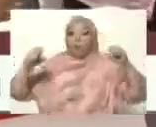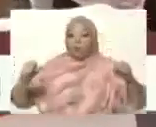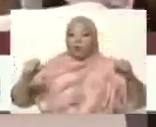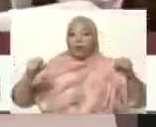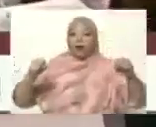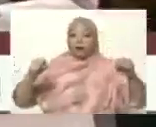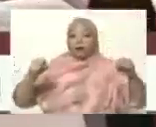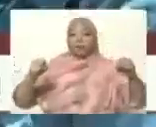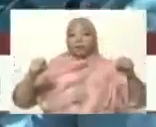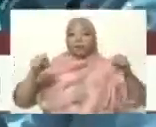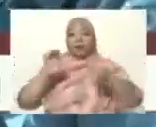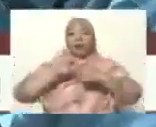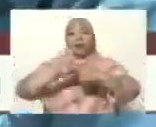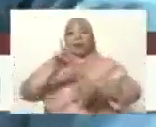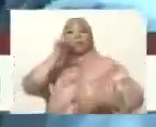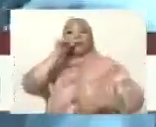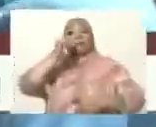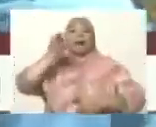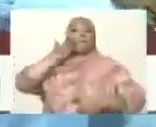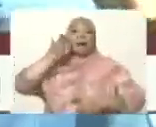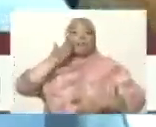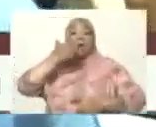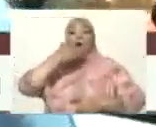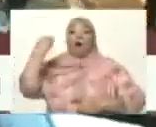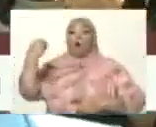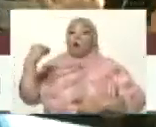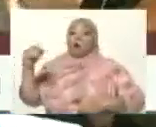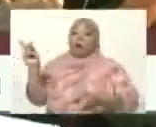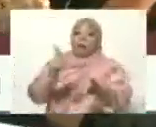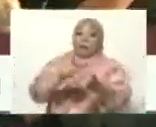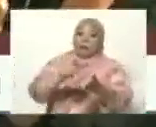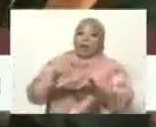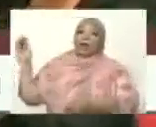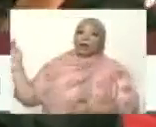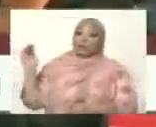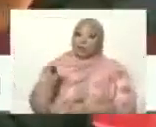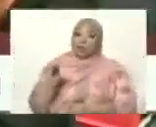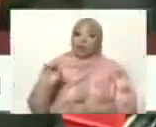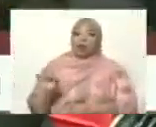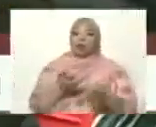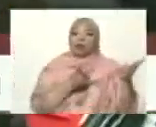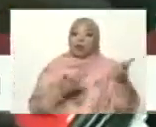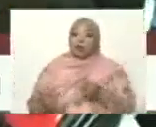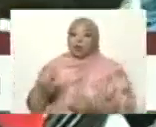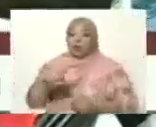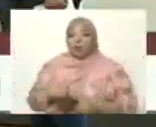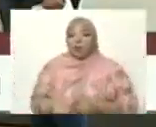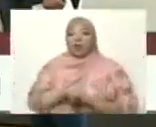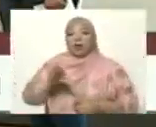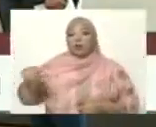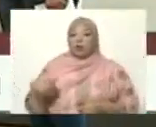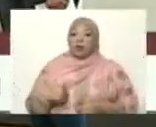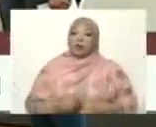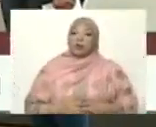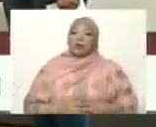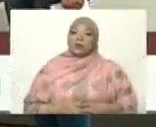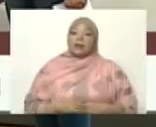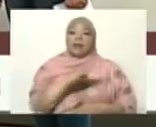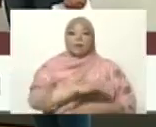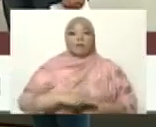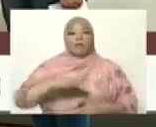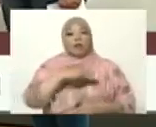todo ese padre representante, a nuestros jóvenes que están presentes hoy acá, a la bienvenida de nuestra vice y de nuestra ministra